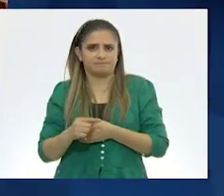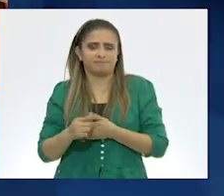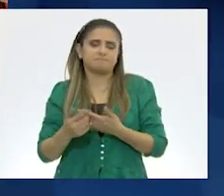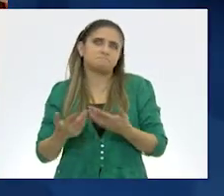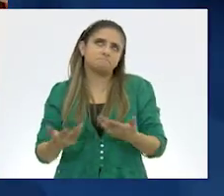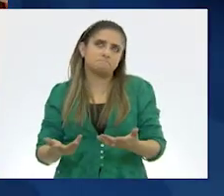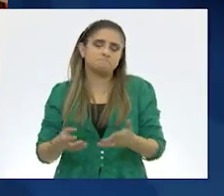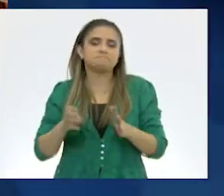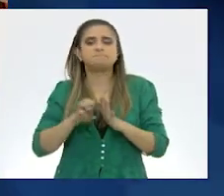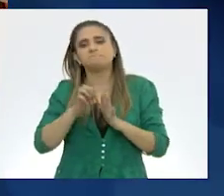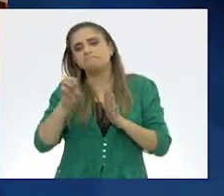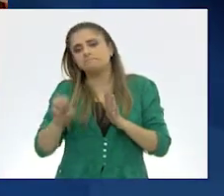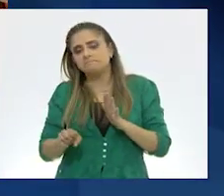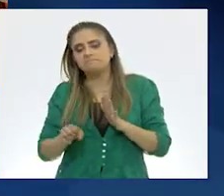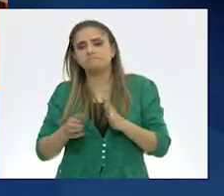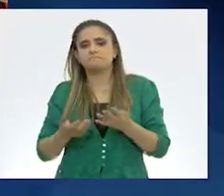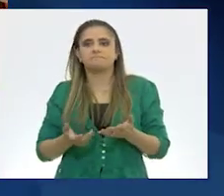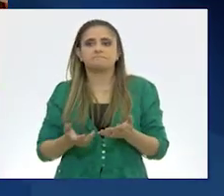situaciones